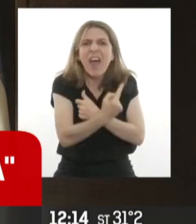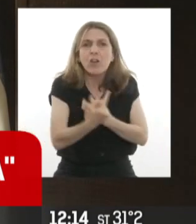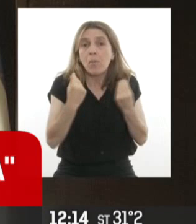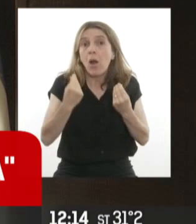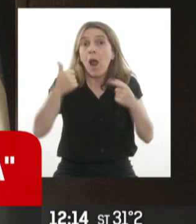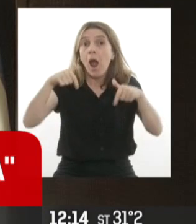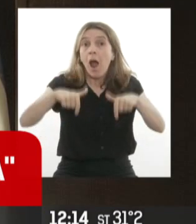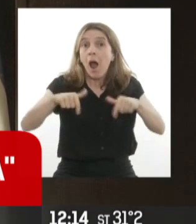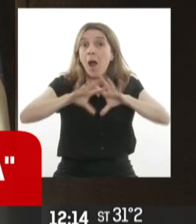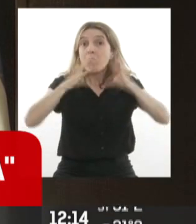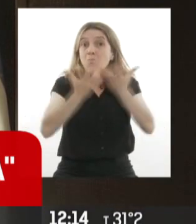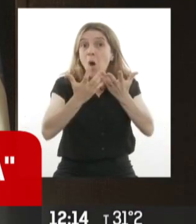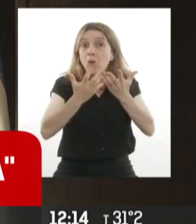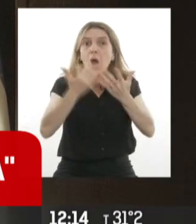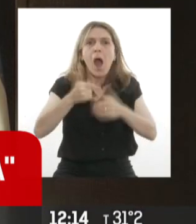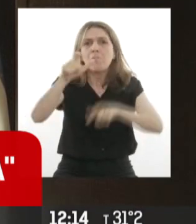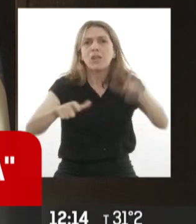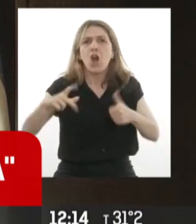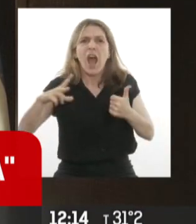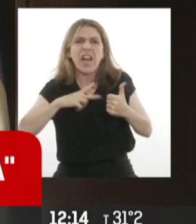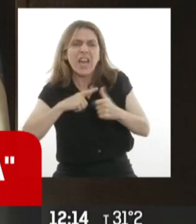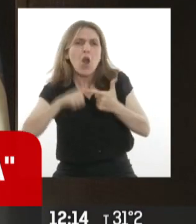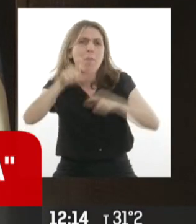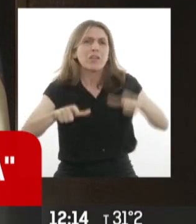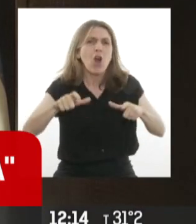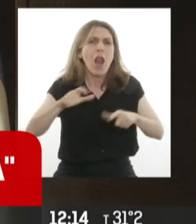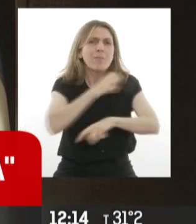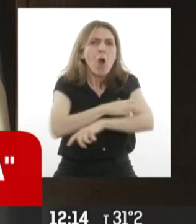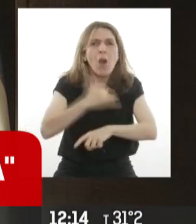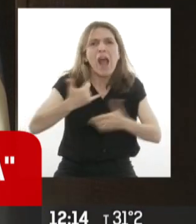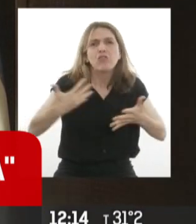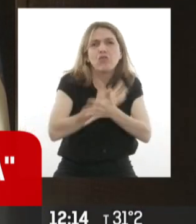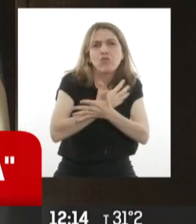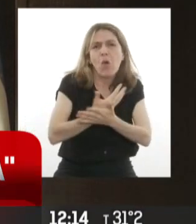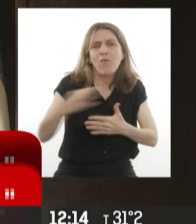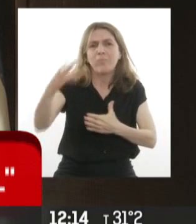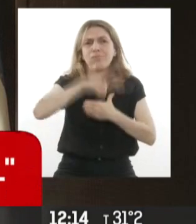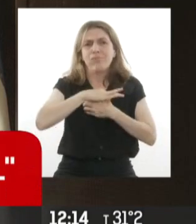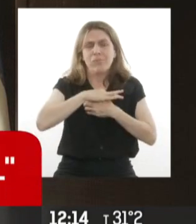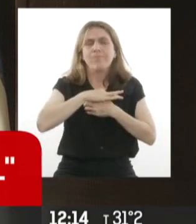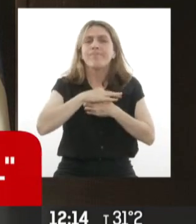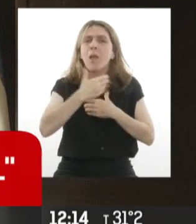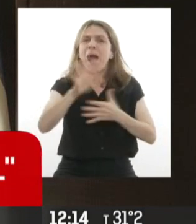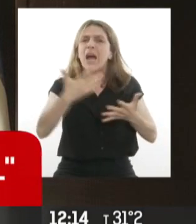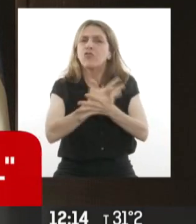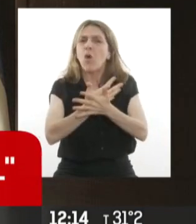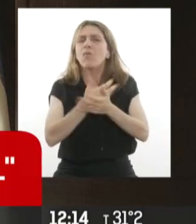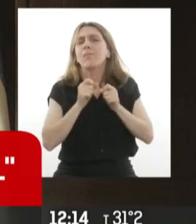nadie. Ricos y pobres cayeron en la pandemia. Los pobres sufrieron más,